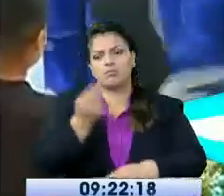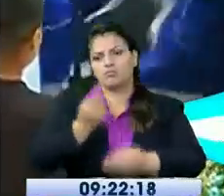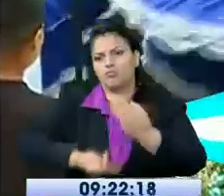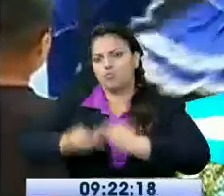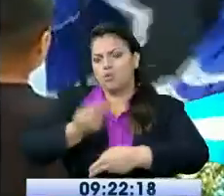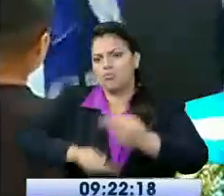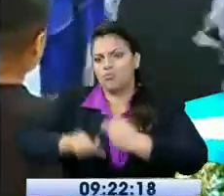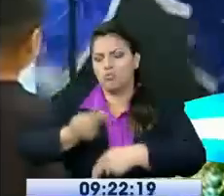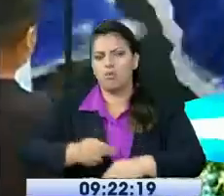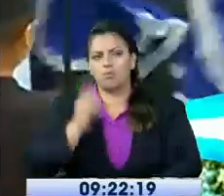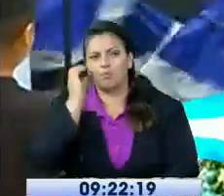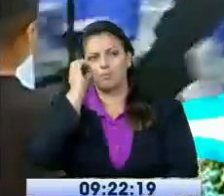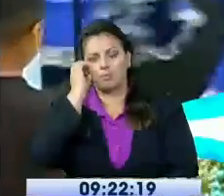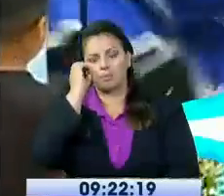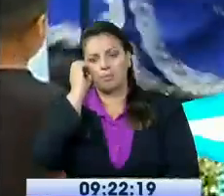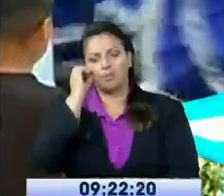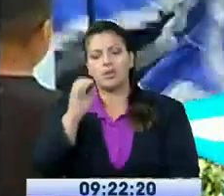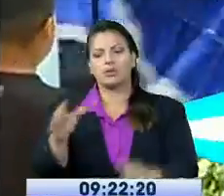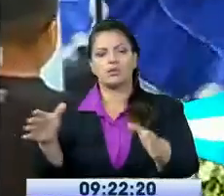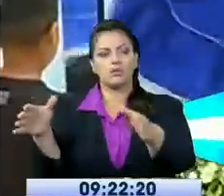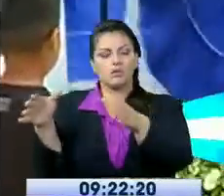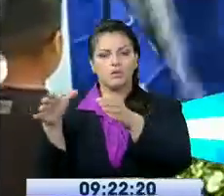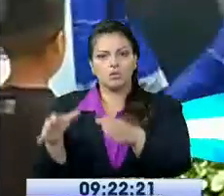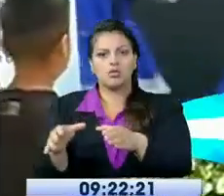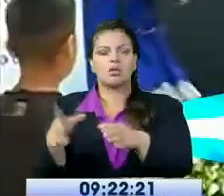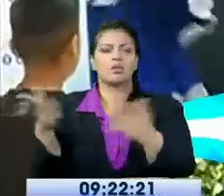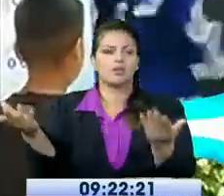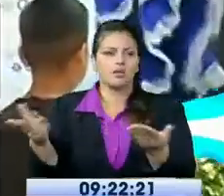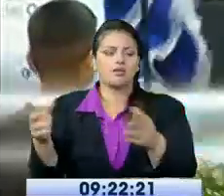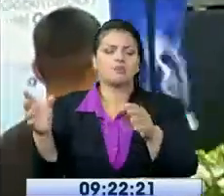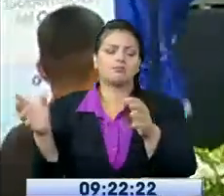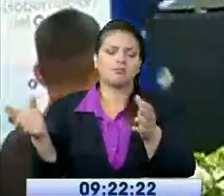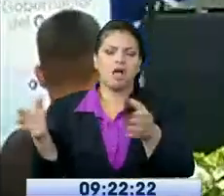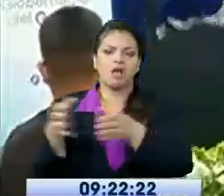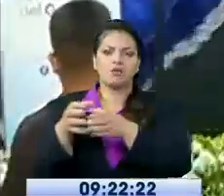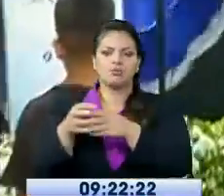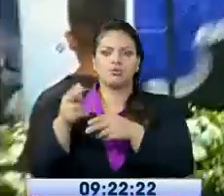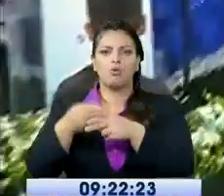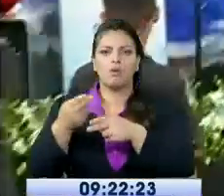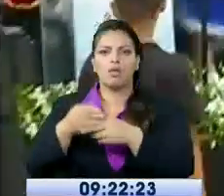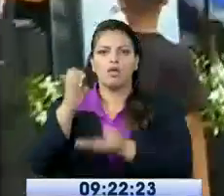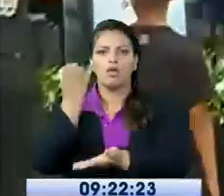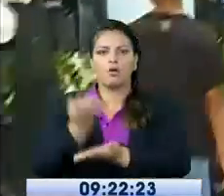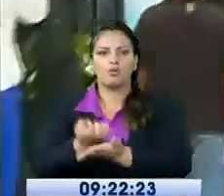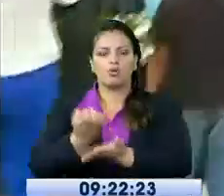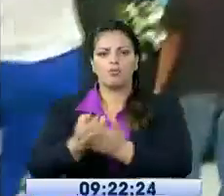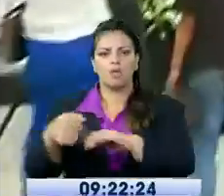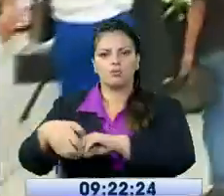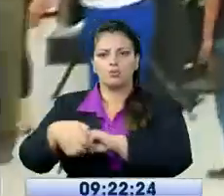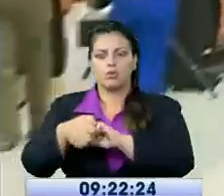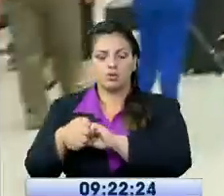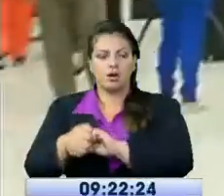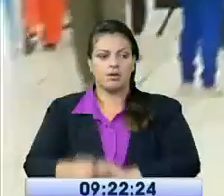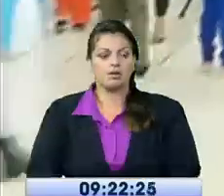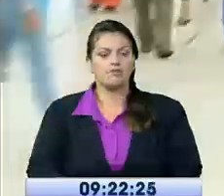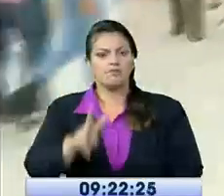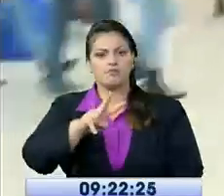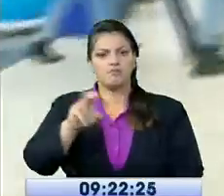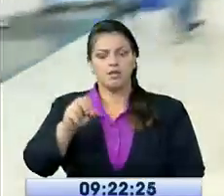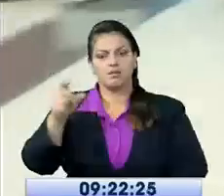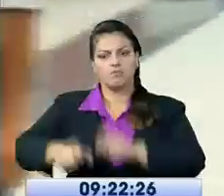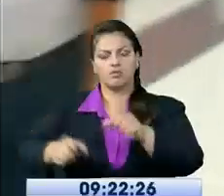también emprendedores de la asociación Nuevos Horizontes, porque justamente es uno de los objetivos que tiene nuestro gobierno,